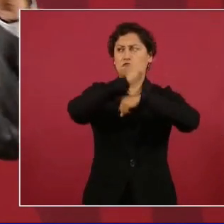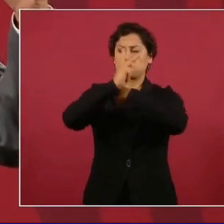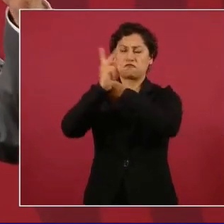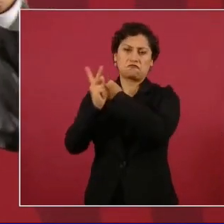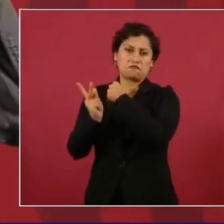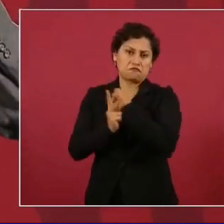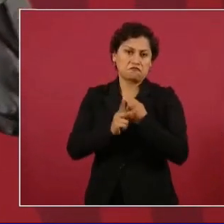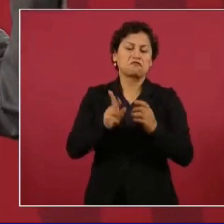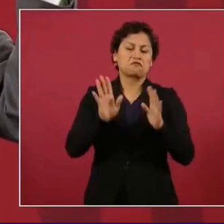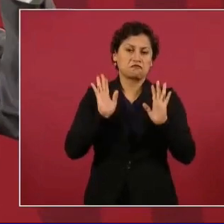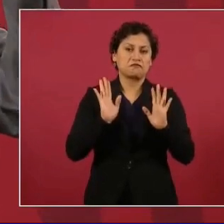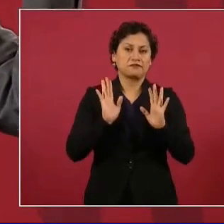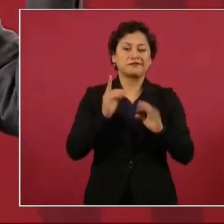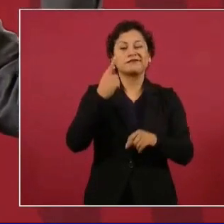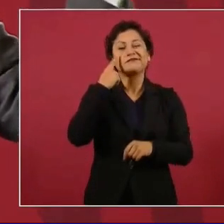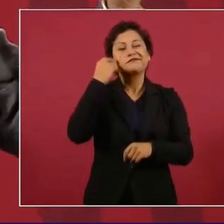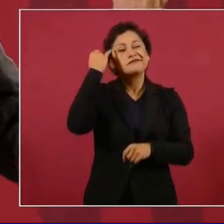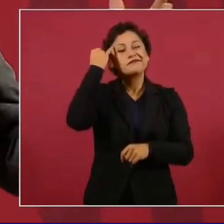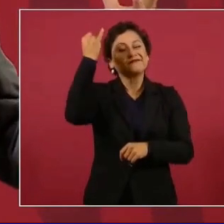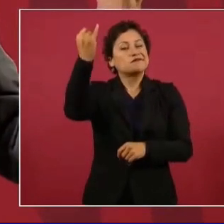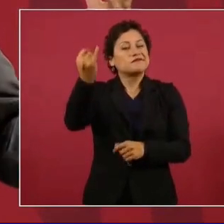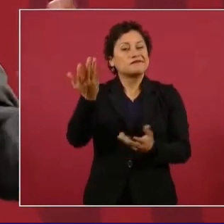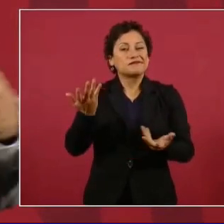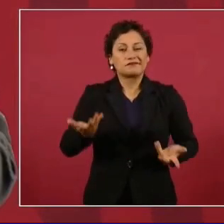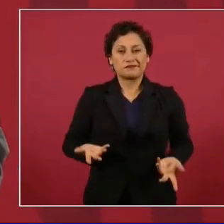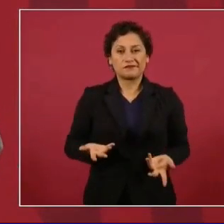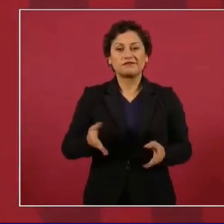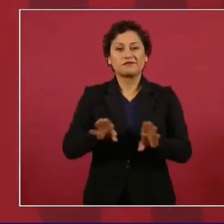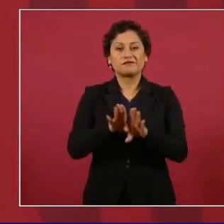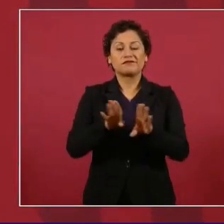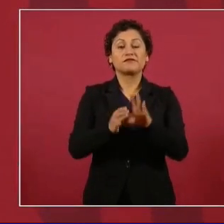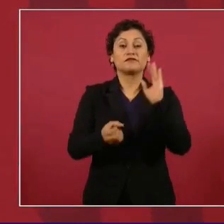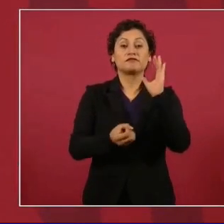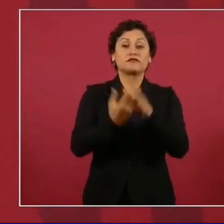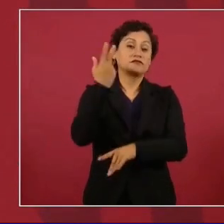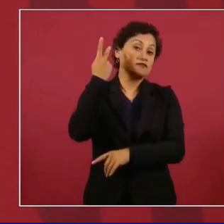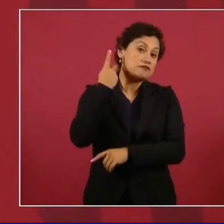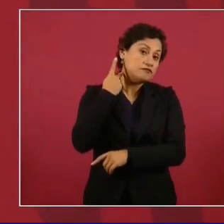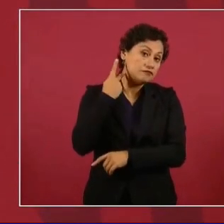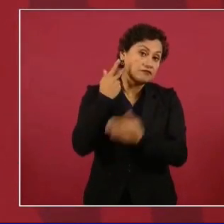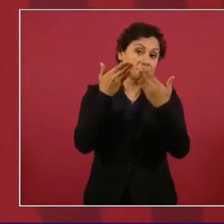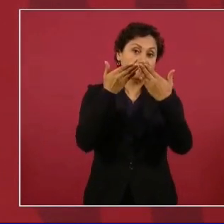Inventaron los de las nuevas políticas públicas, ¿no?